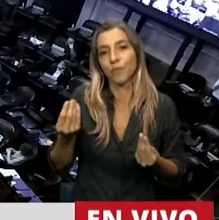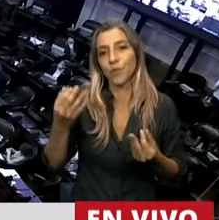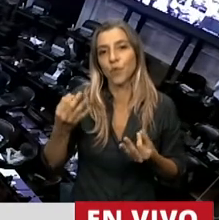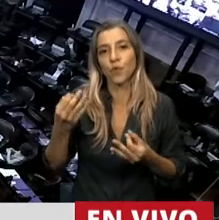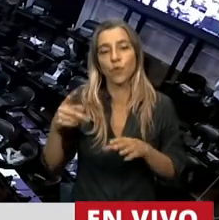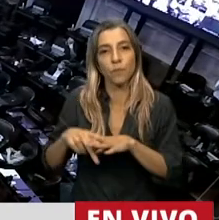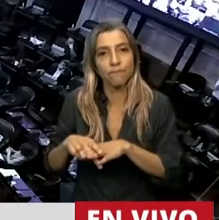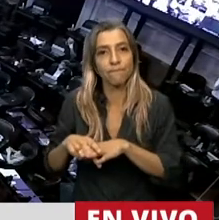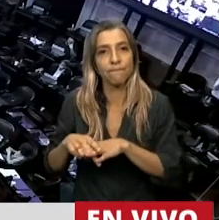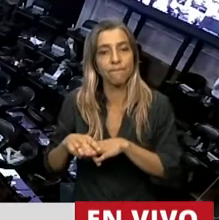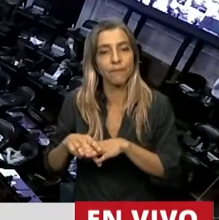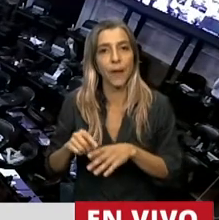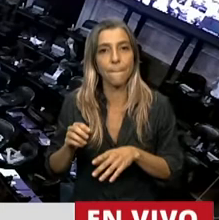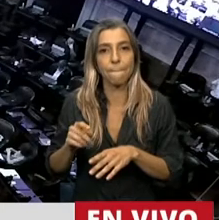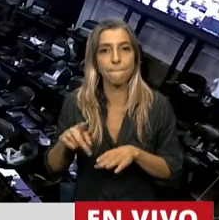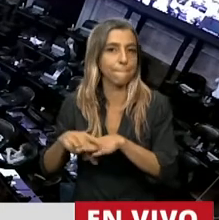tratamiento de